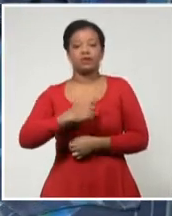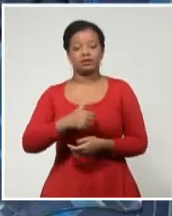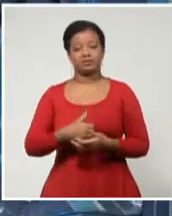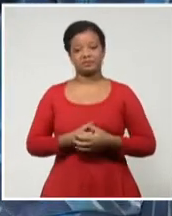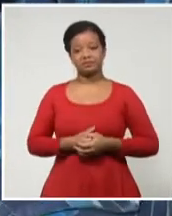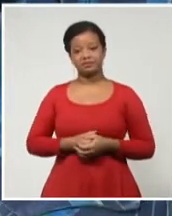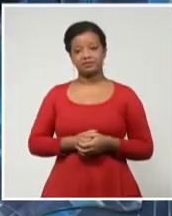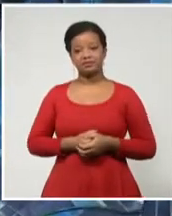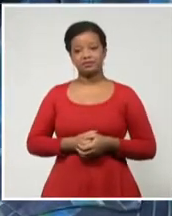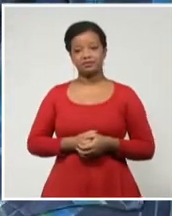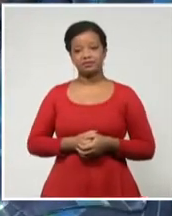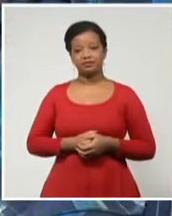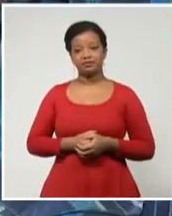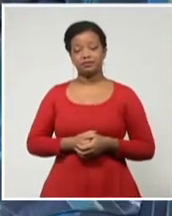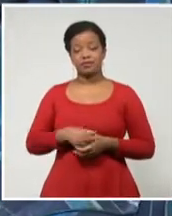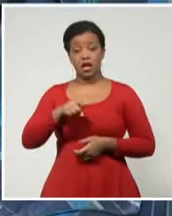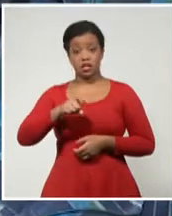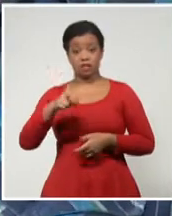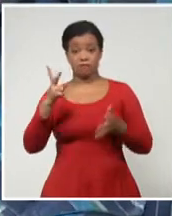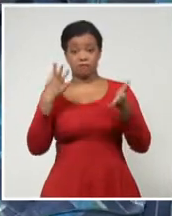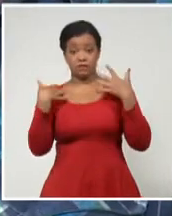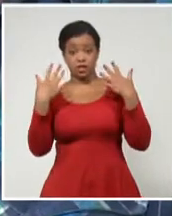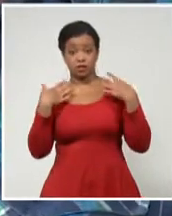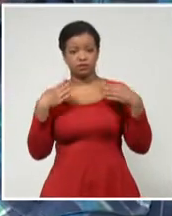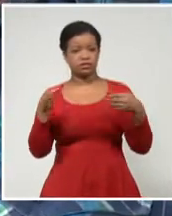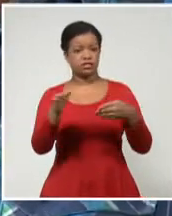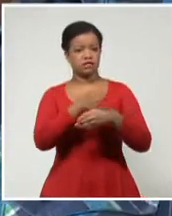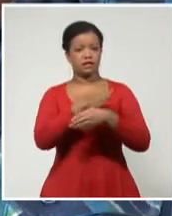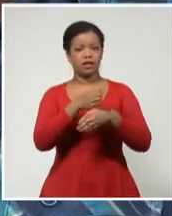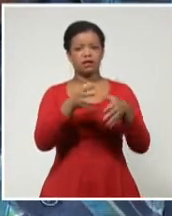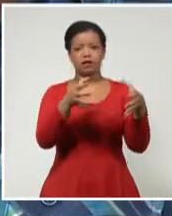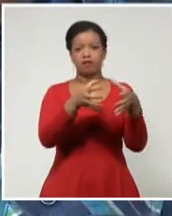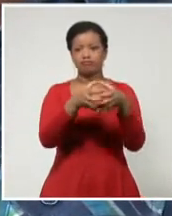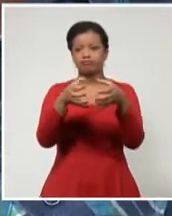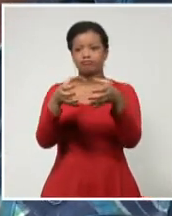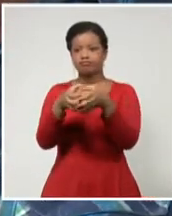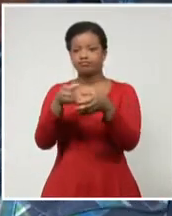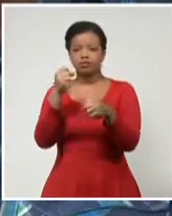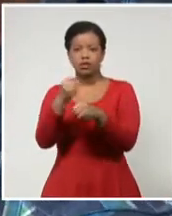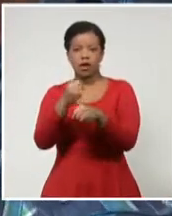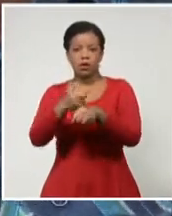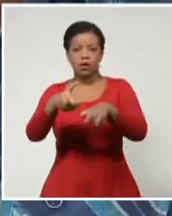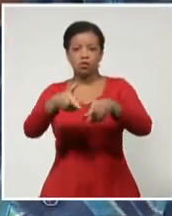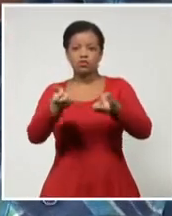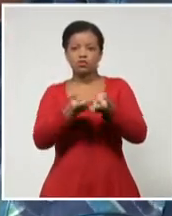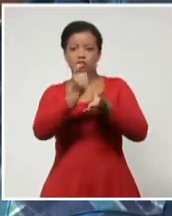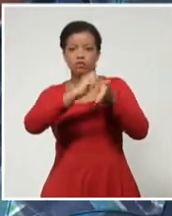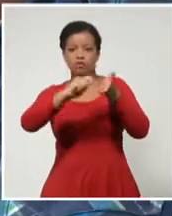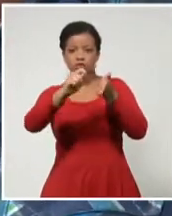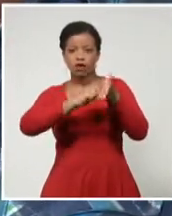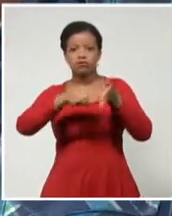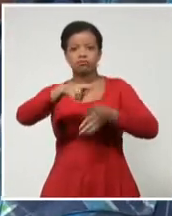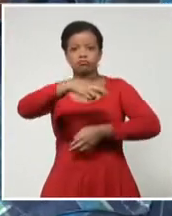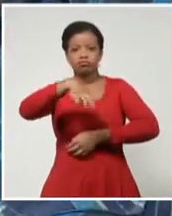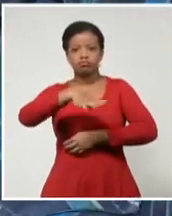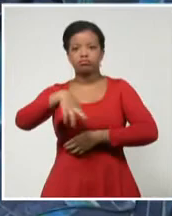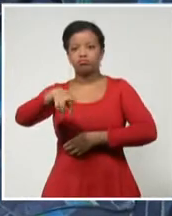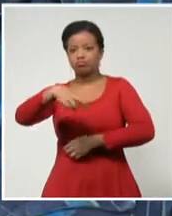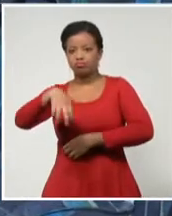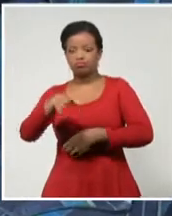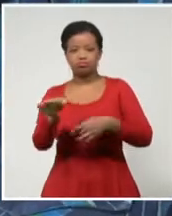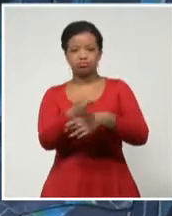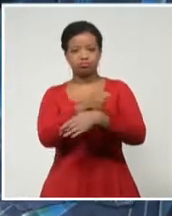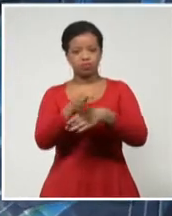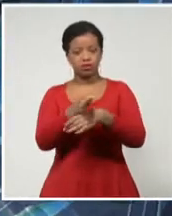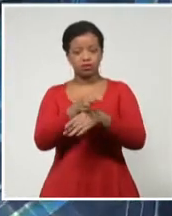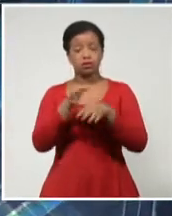este verano, las comunidades, el trabajo en los consejos populares, el trabajo barrio a barrio, el